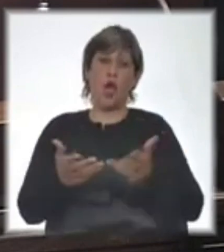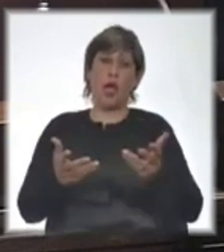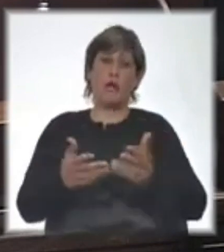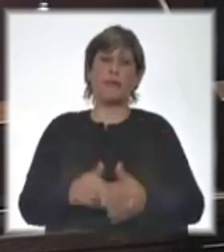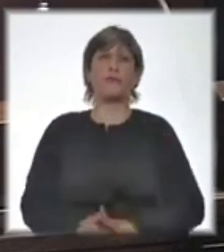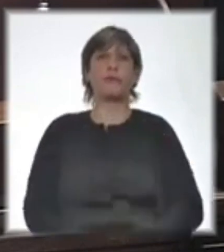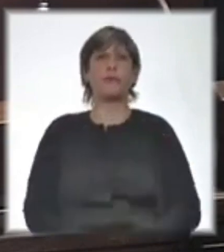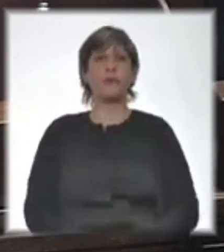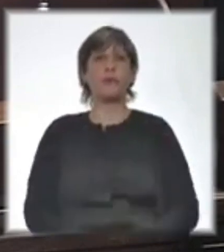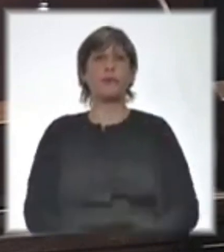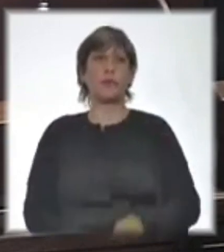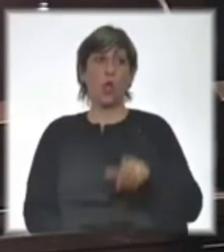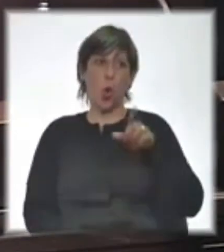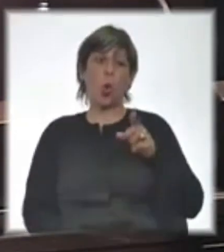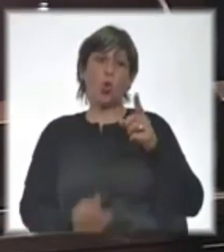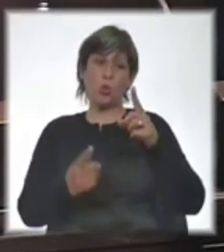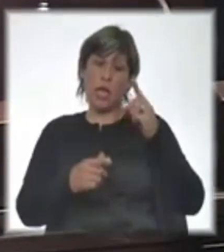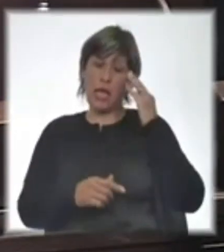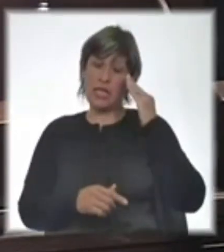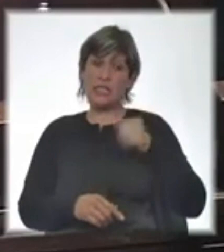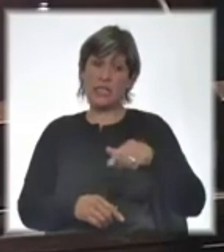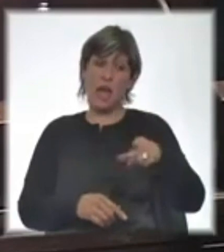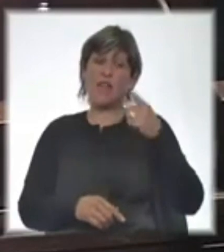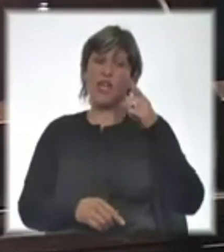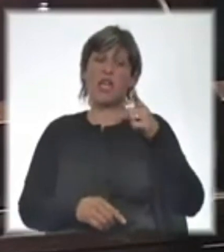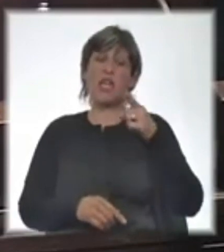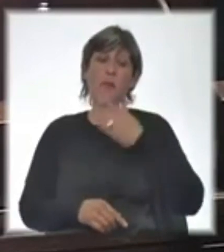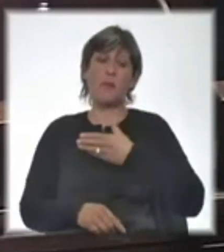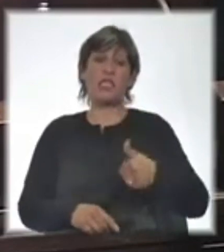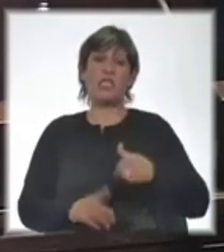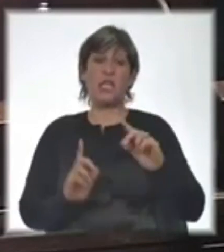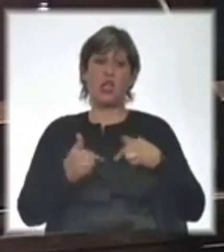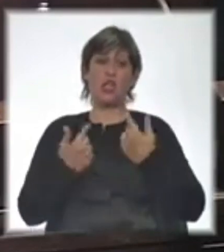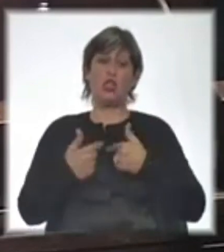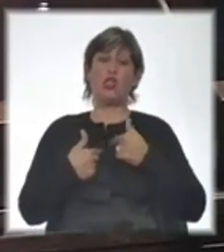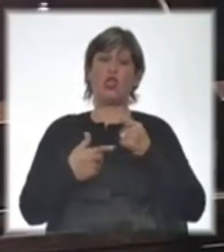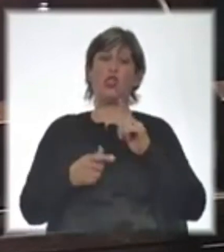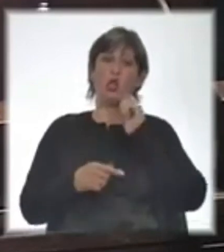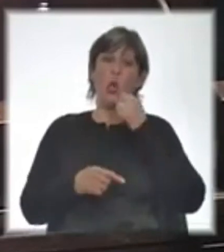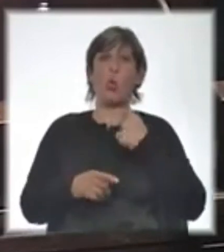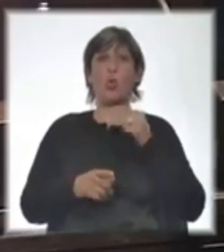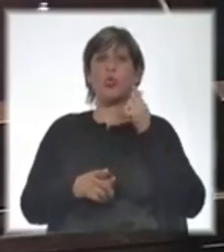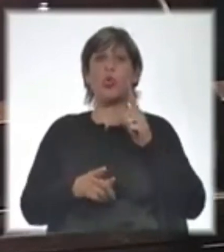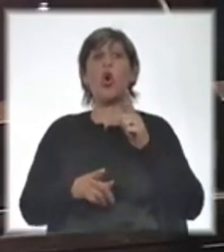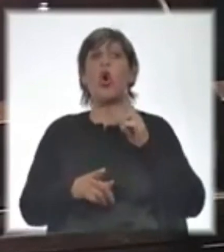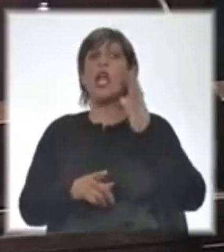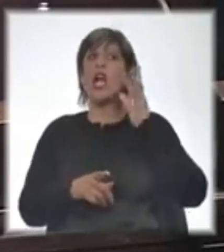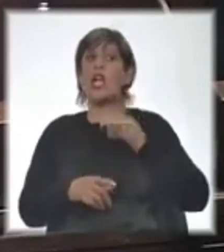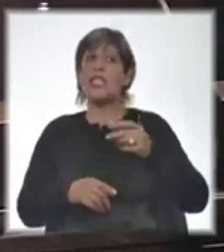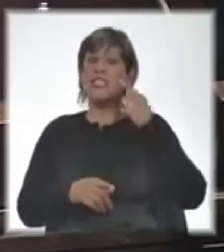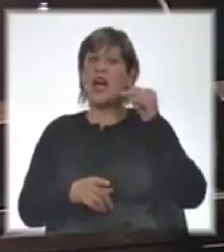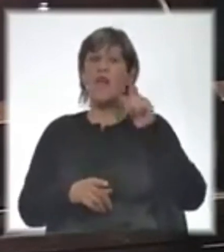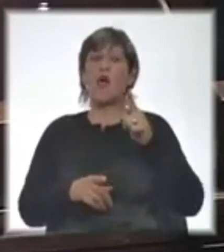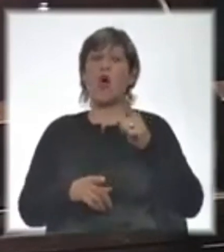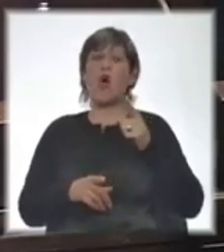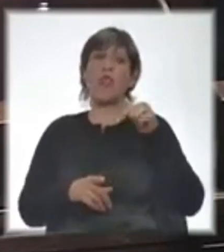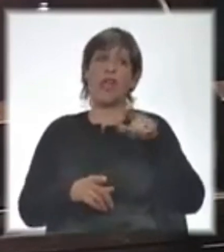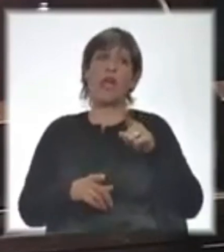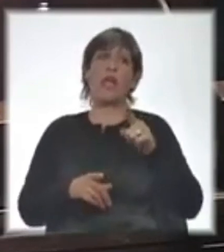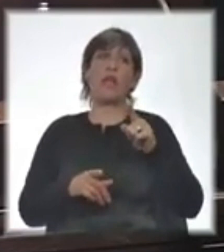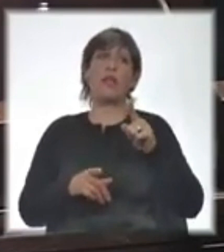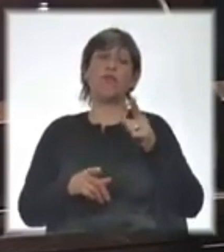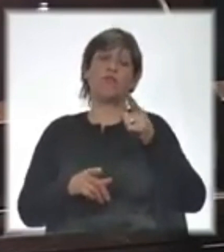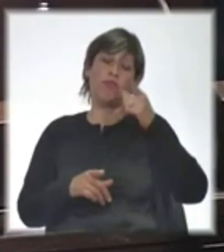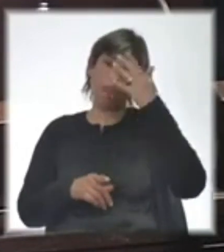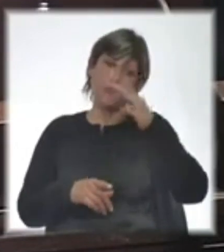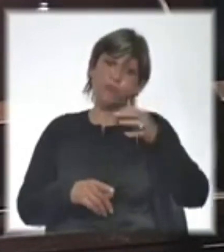Ahora, usted sabe, presidente, que a nosotros nos gusta el sabio popular, el que ha hecho los proverbios. Incluso yo he dicho